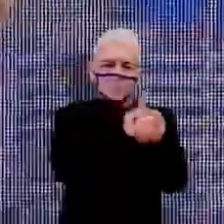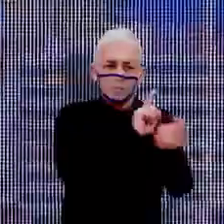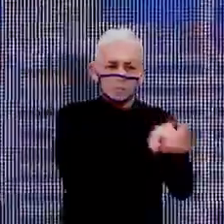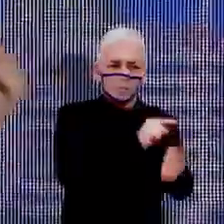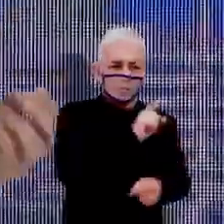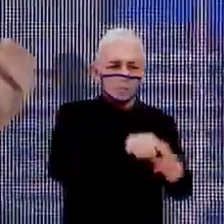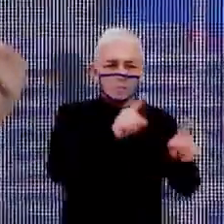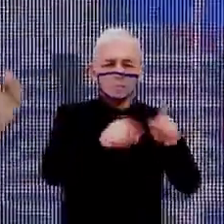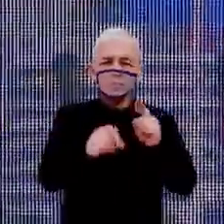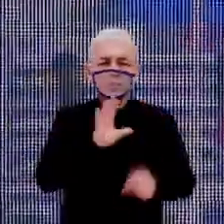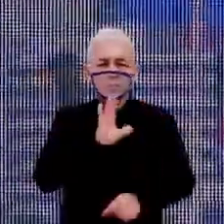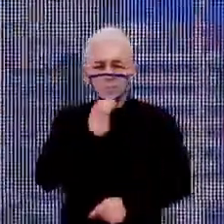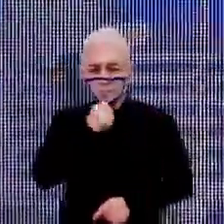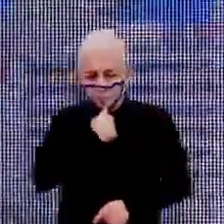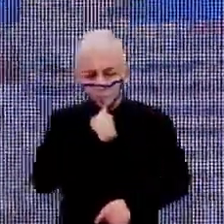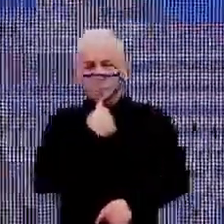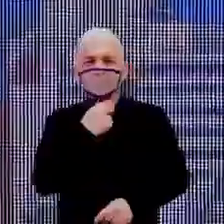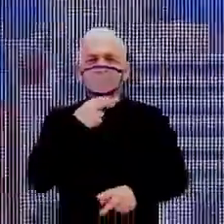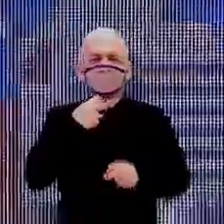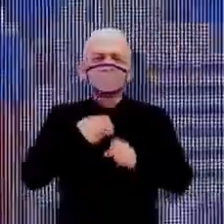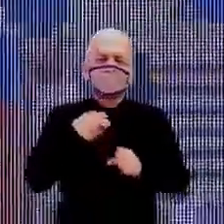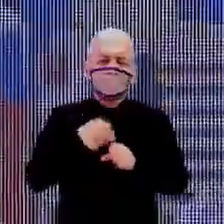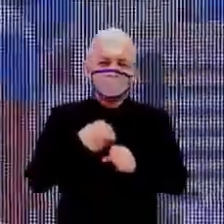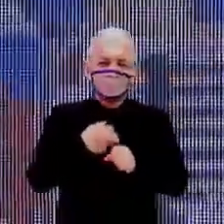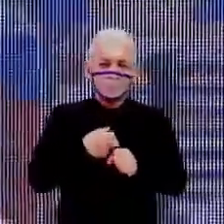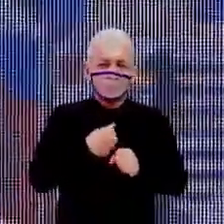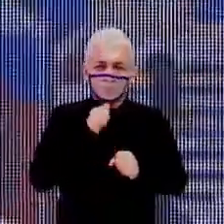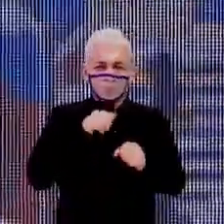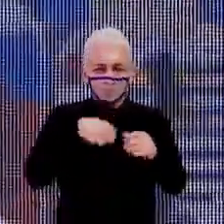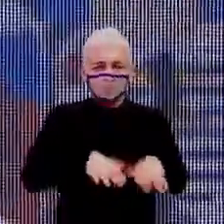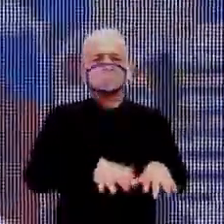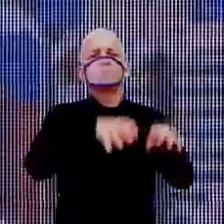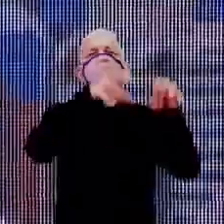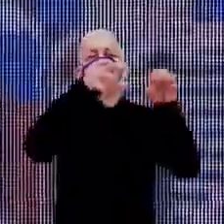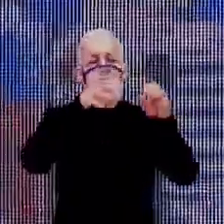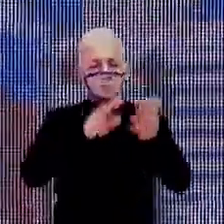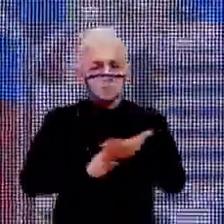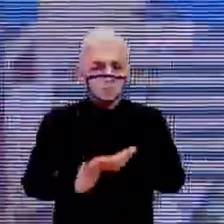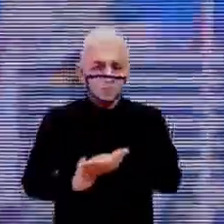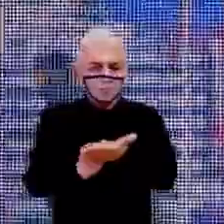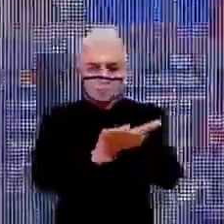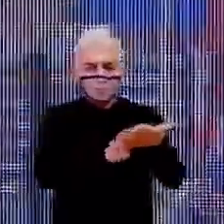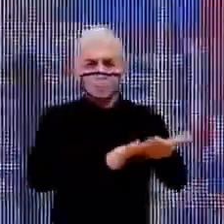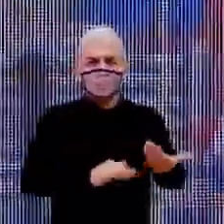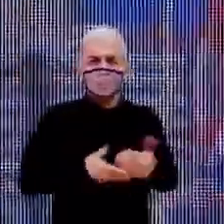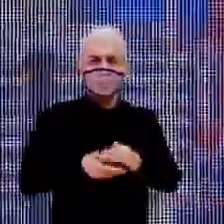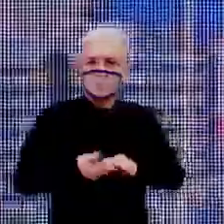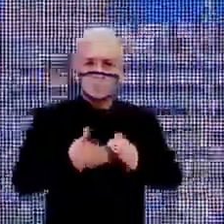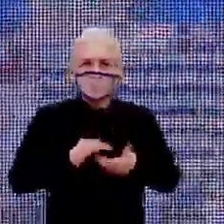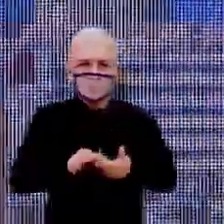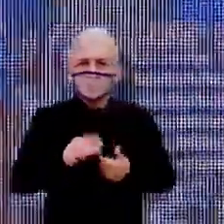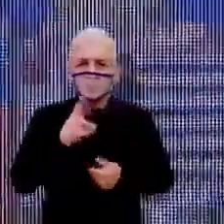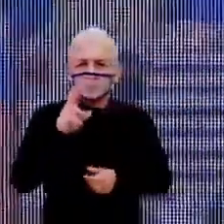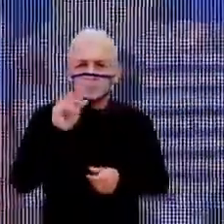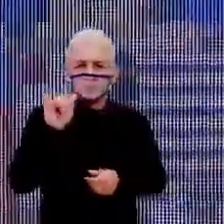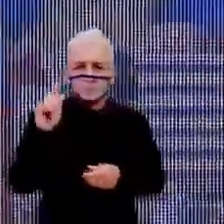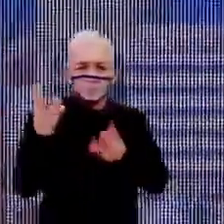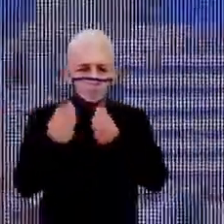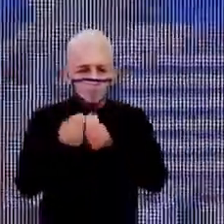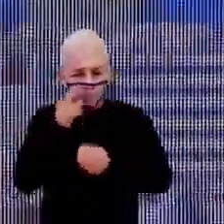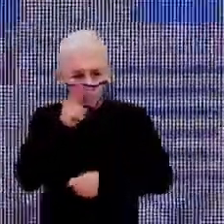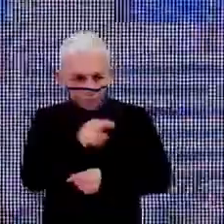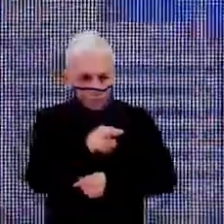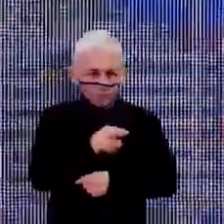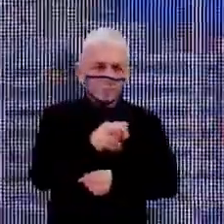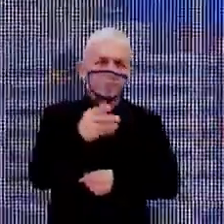vez más sufren y que continuamente en esos recorridos que hacemos a diario en la comunidad, junto a Rafa, junto al equipo de trabajo,